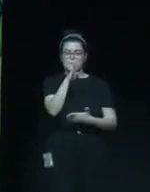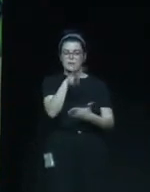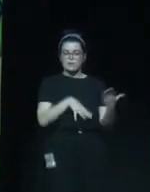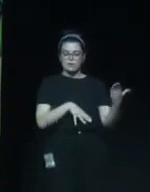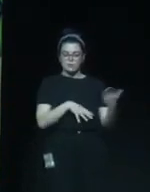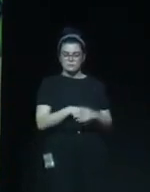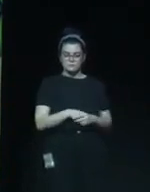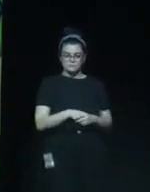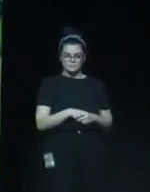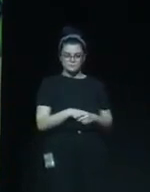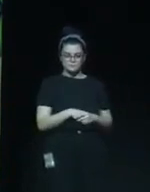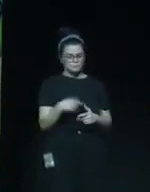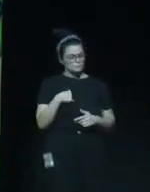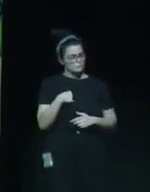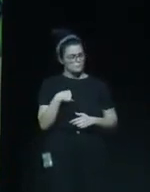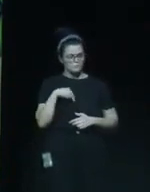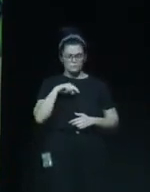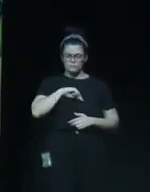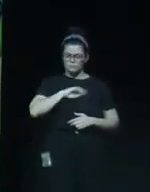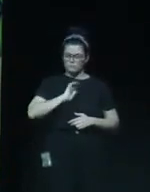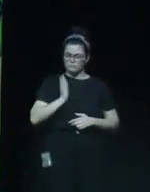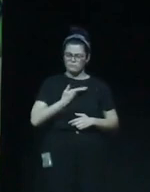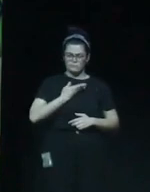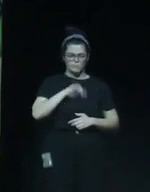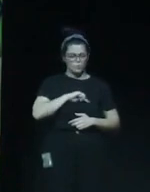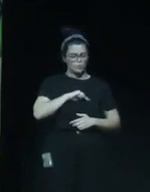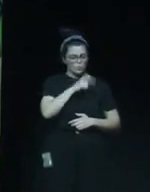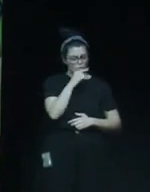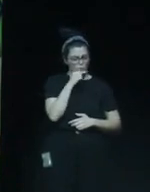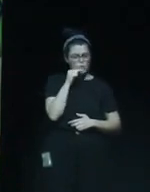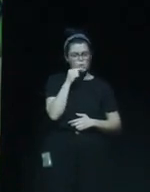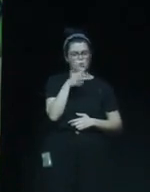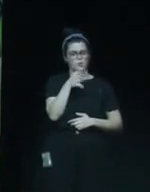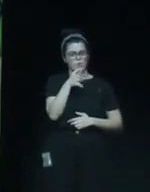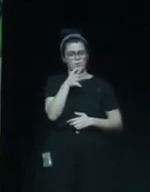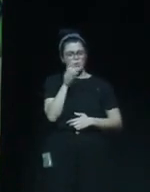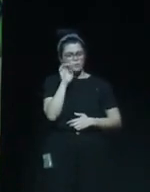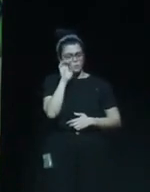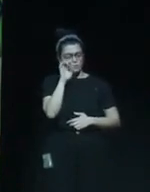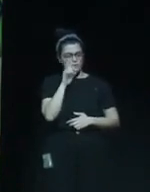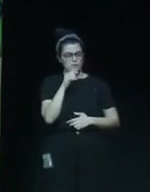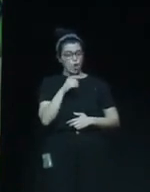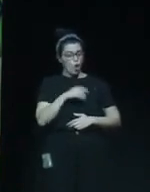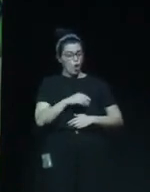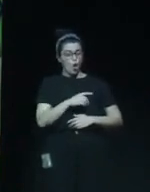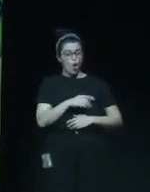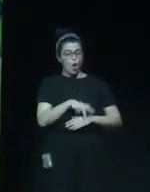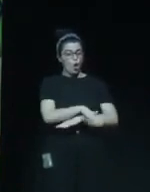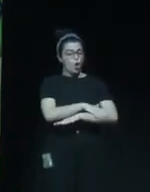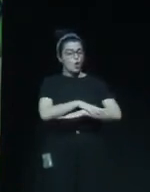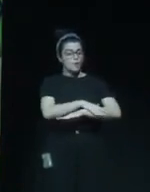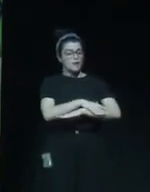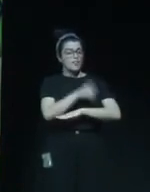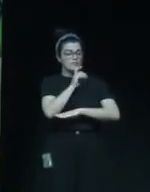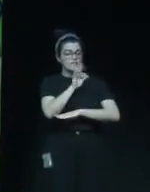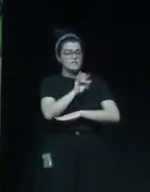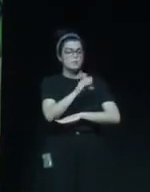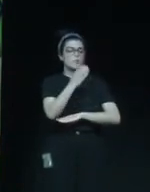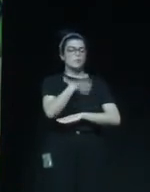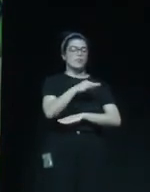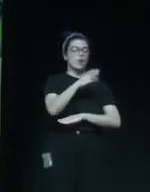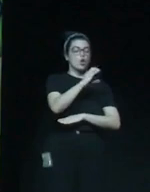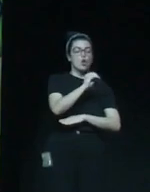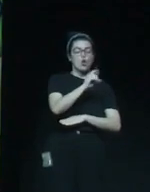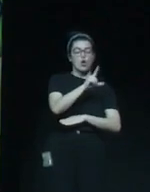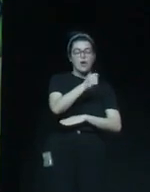ejemplo, a mí me duele. Dices, hombre, o sea, es difícil gobernar. Puede ser que Ada Colau no lo hiciera perfecto,